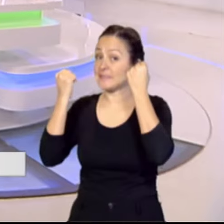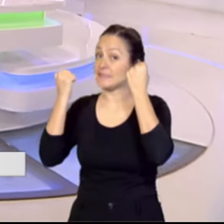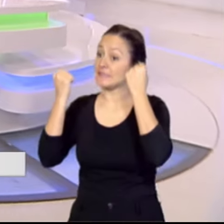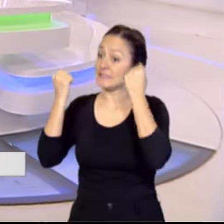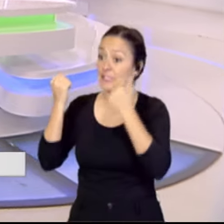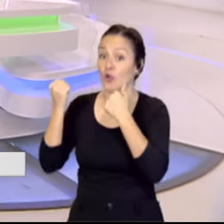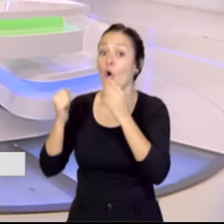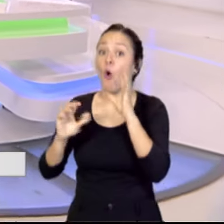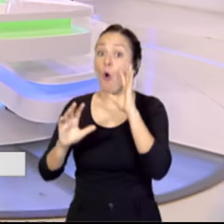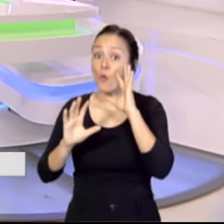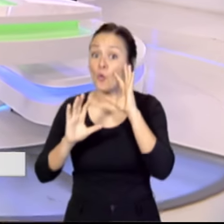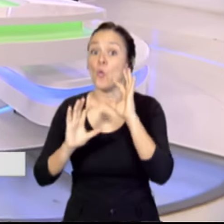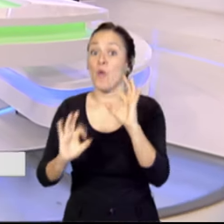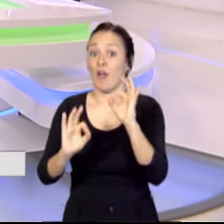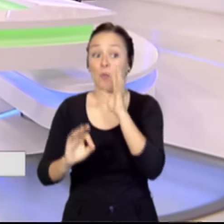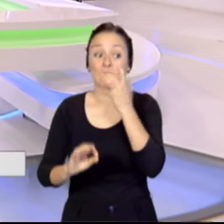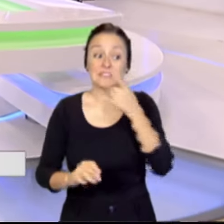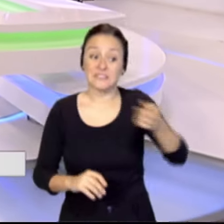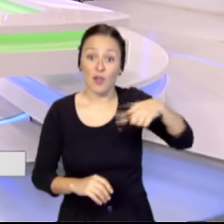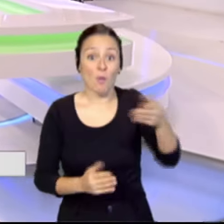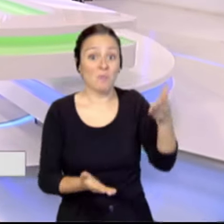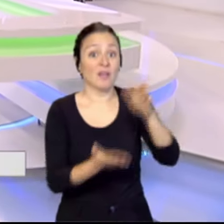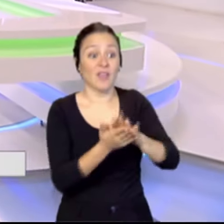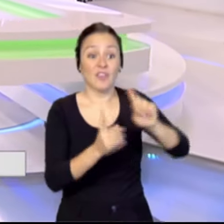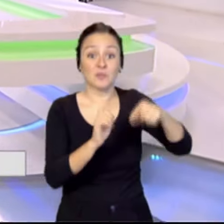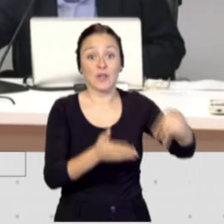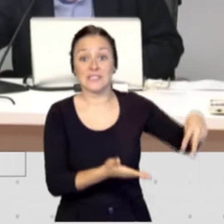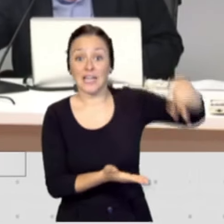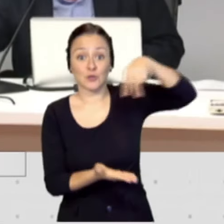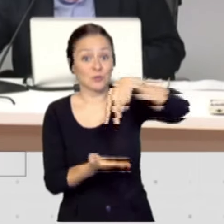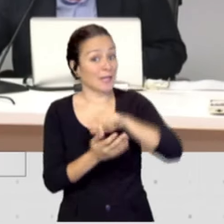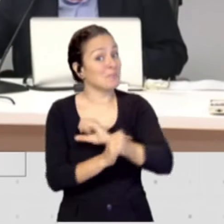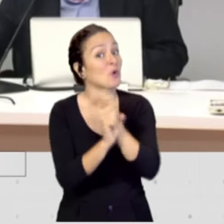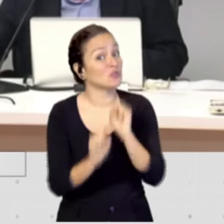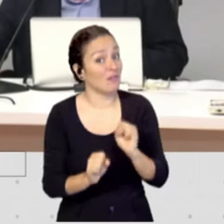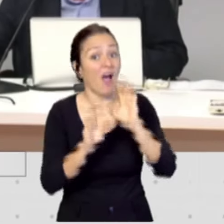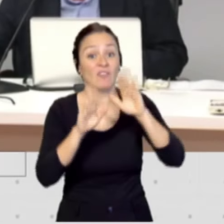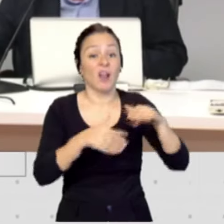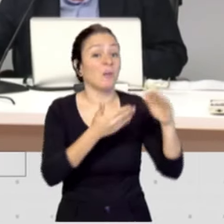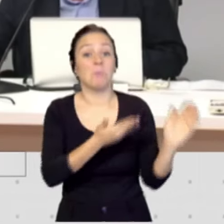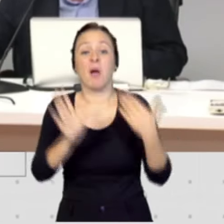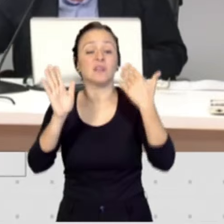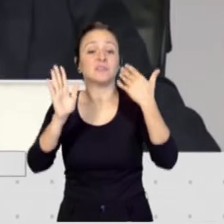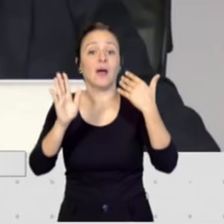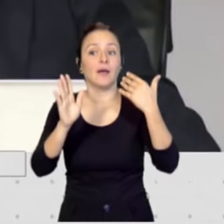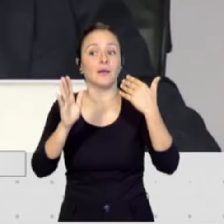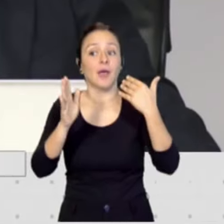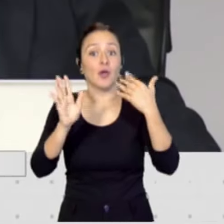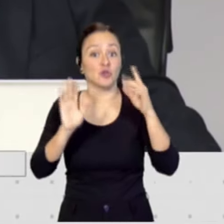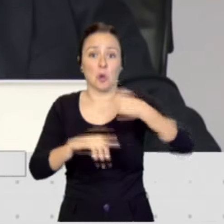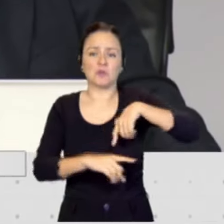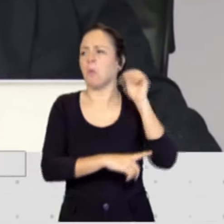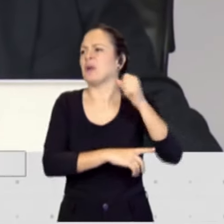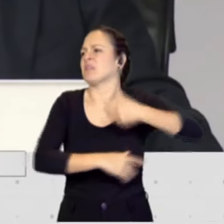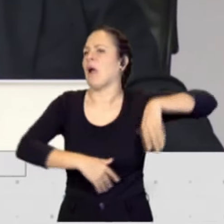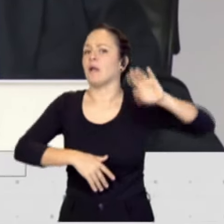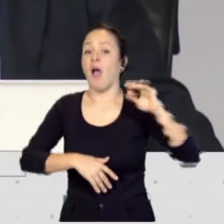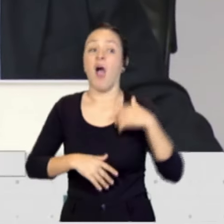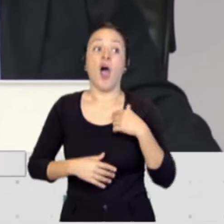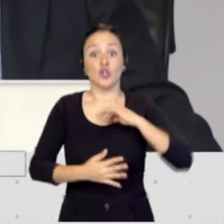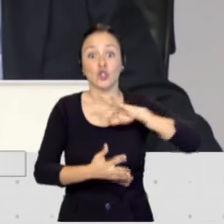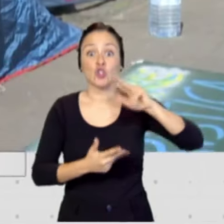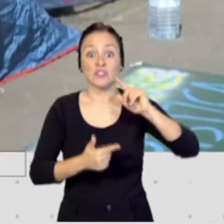fallecen nadie los va a resucitar y al final todo pasa todo queda pero lo nuestro es pasar Es decir una noticia se